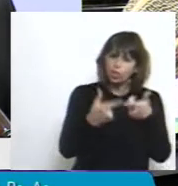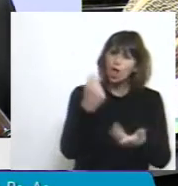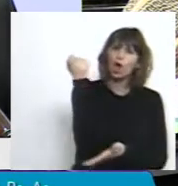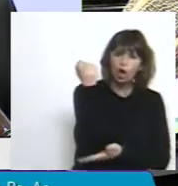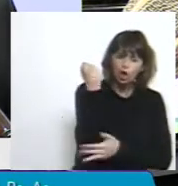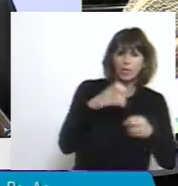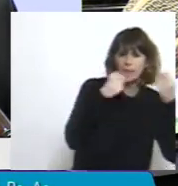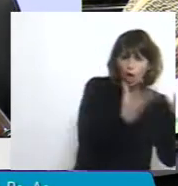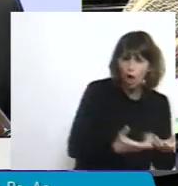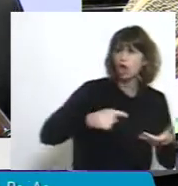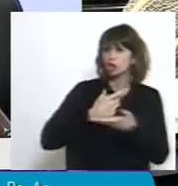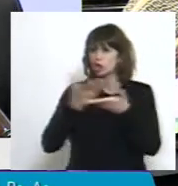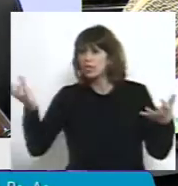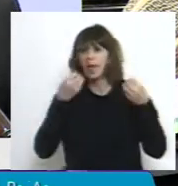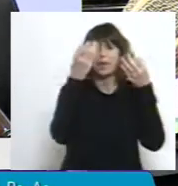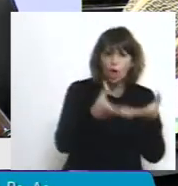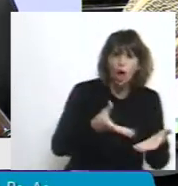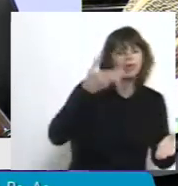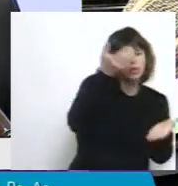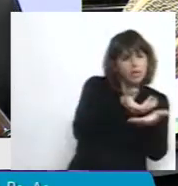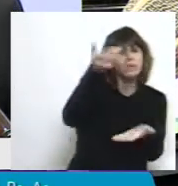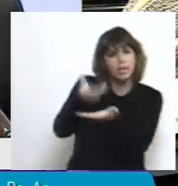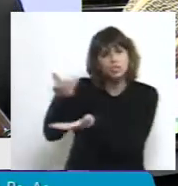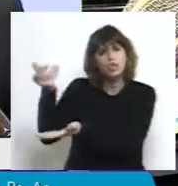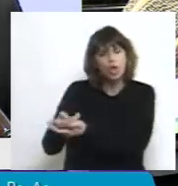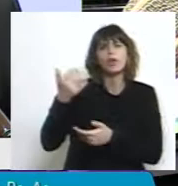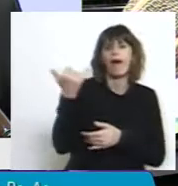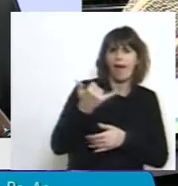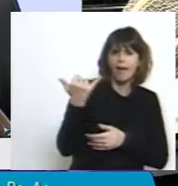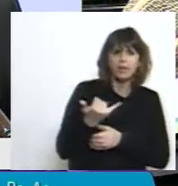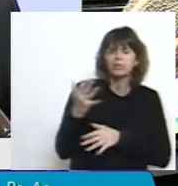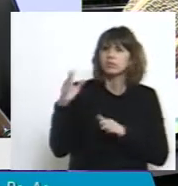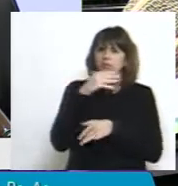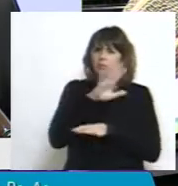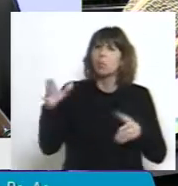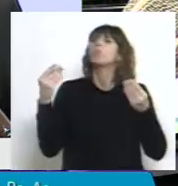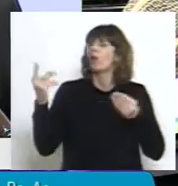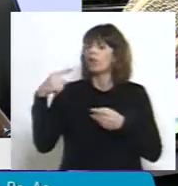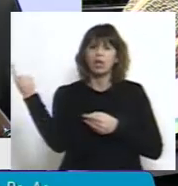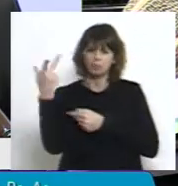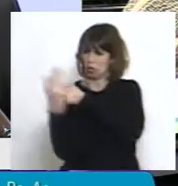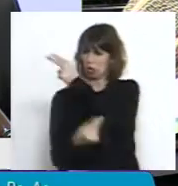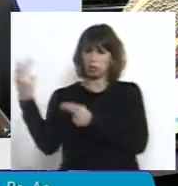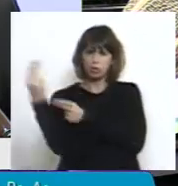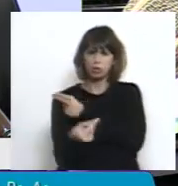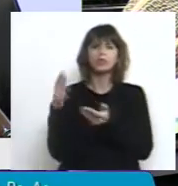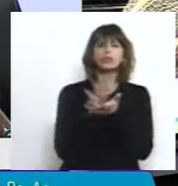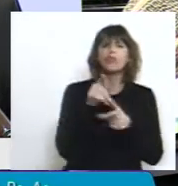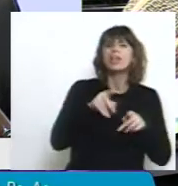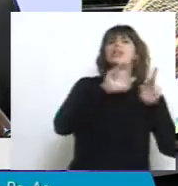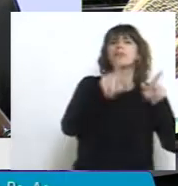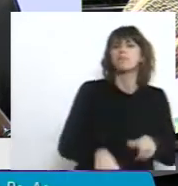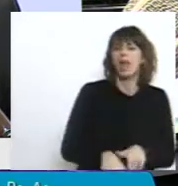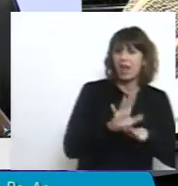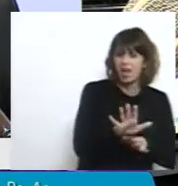inversión social. Porque si no nos explica cuál es el tamaño grado de rechazo a esta política fiscal que no ha